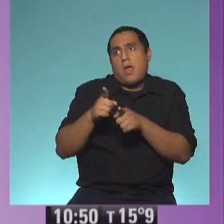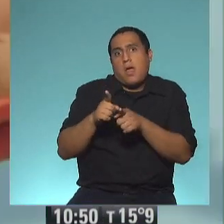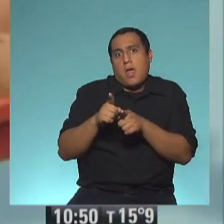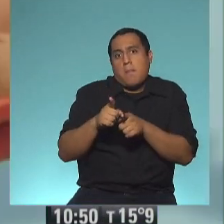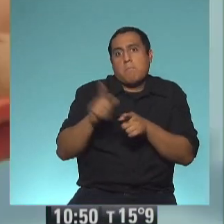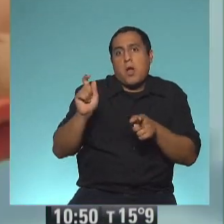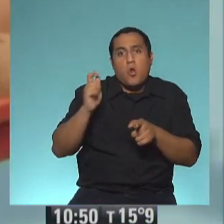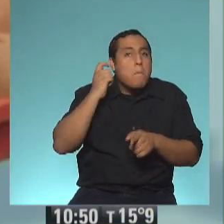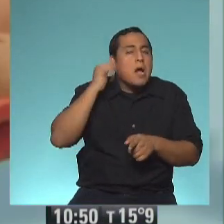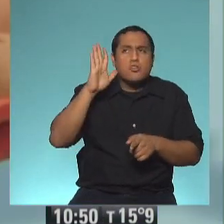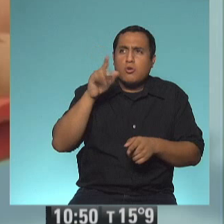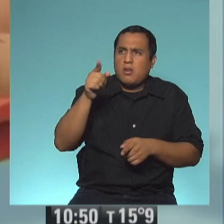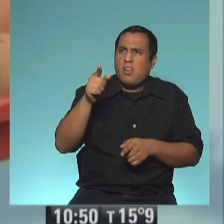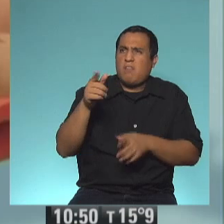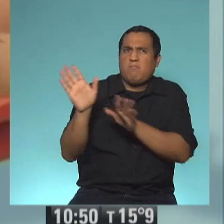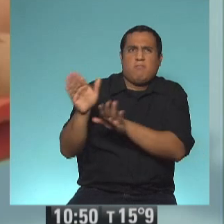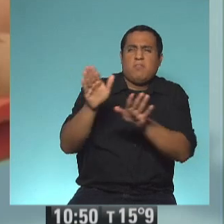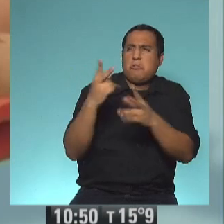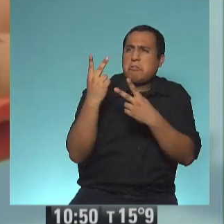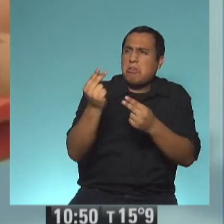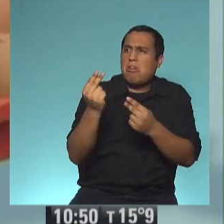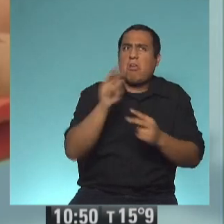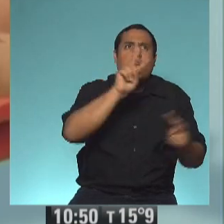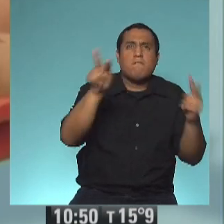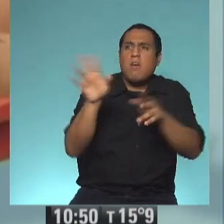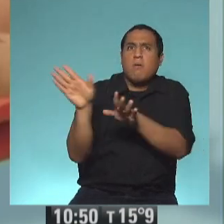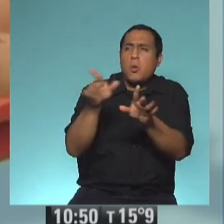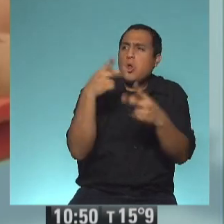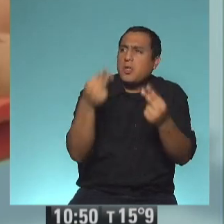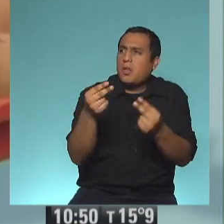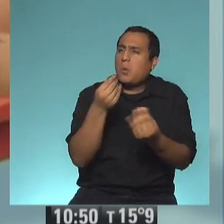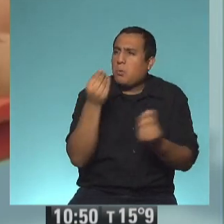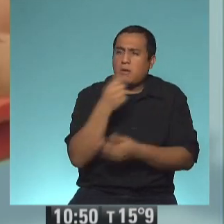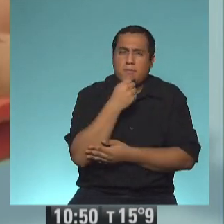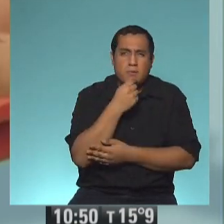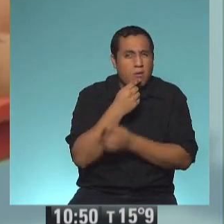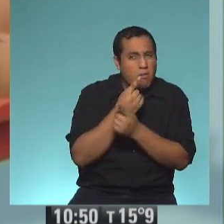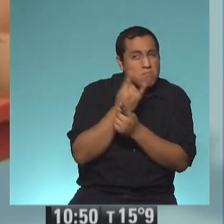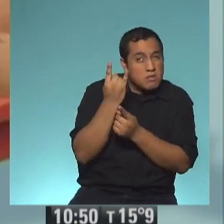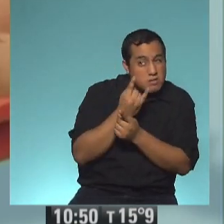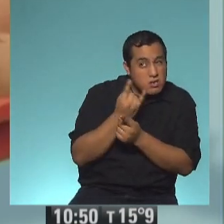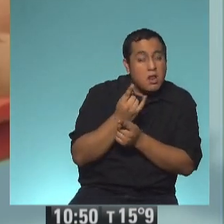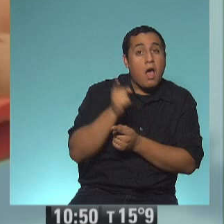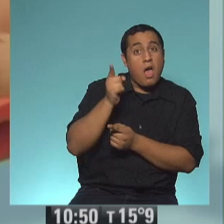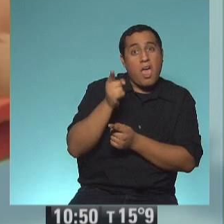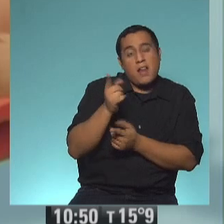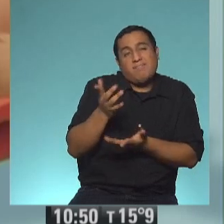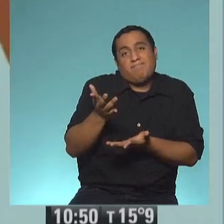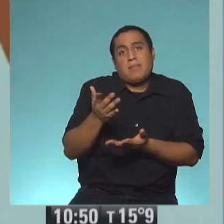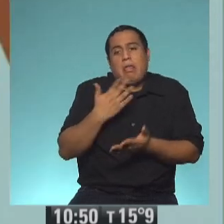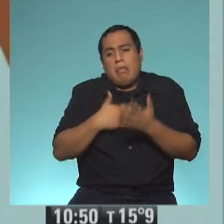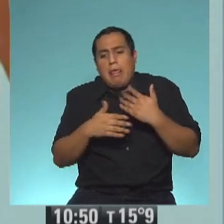no se animan a volar delante de otros o lo estaría engañando porque no quería reconocer que no sabía